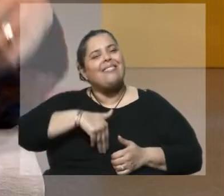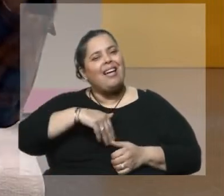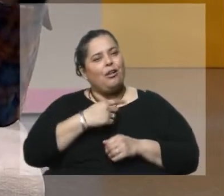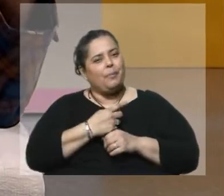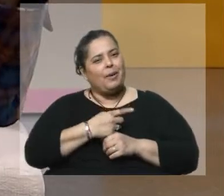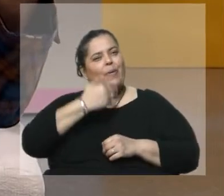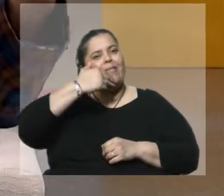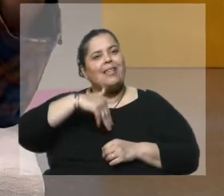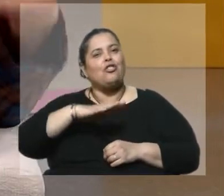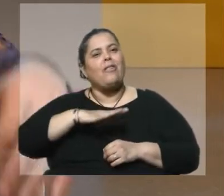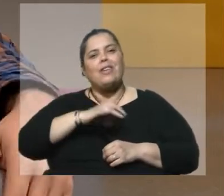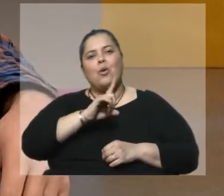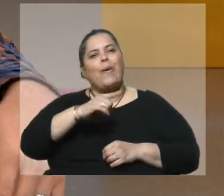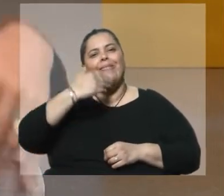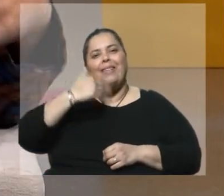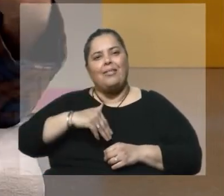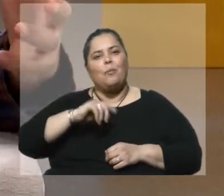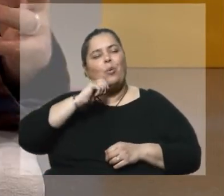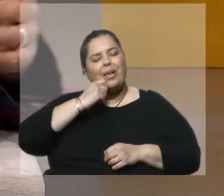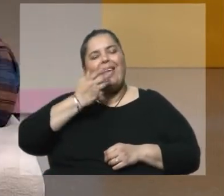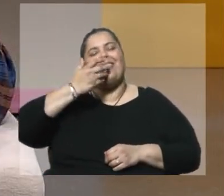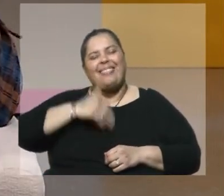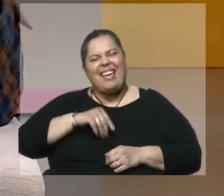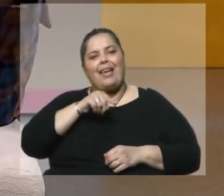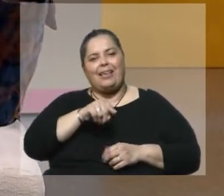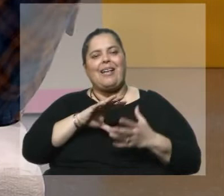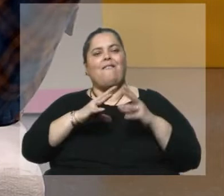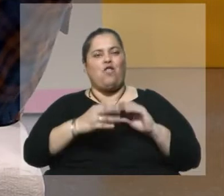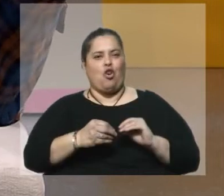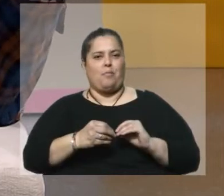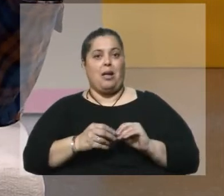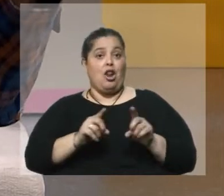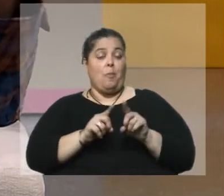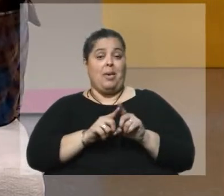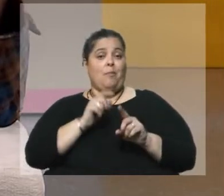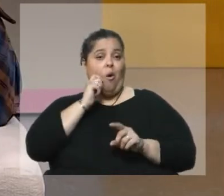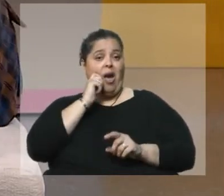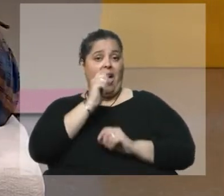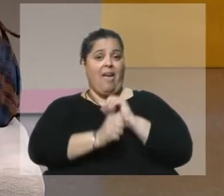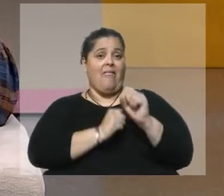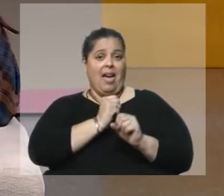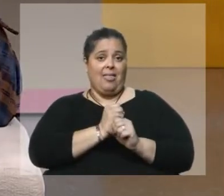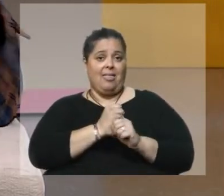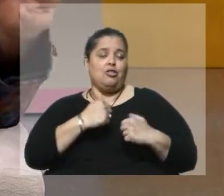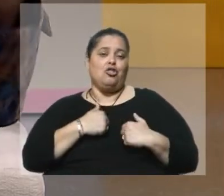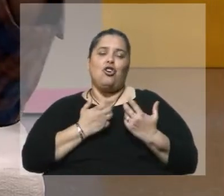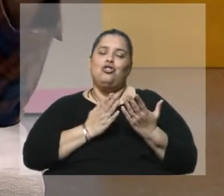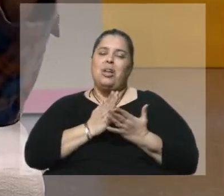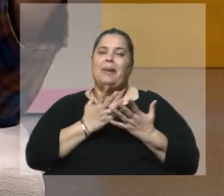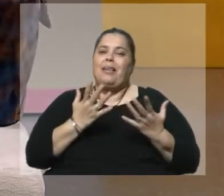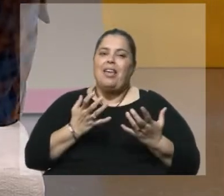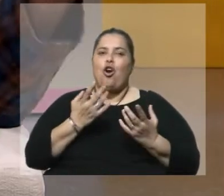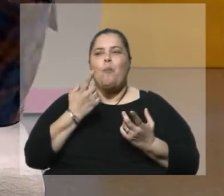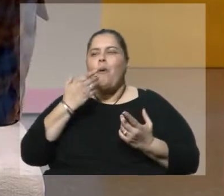Porque todavía no lo entiendo. No entiendo ese formato. Pasa lo mismo con la edad. Es como que yo trato siempre de aggiornarme y tratar